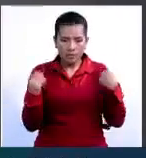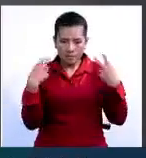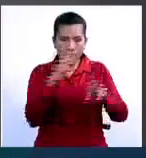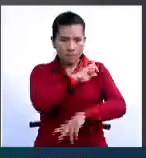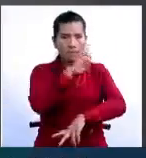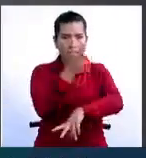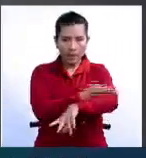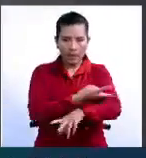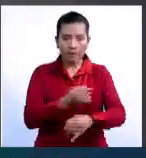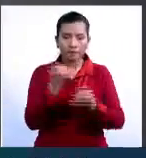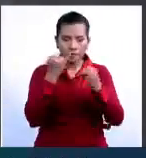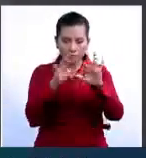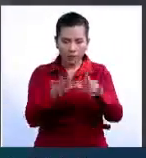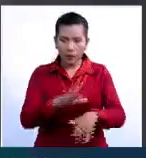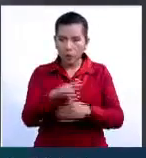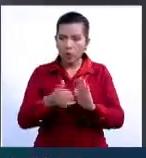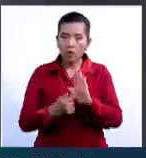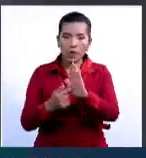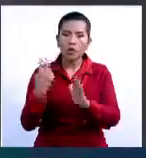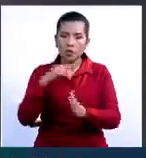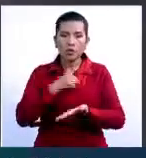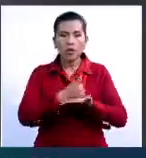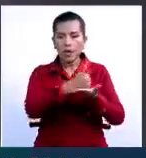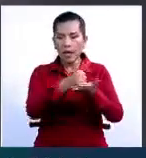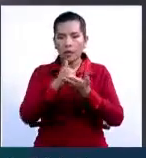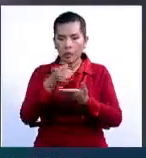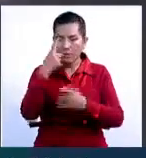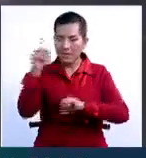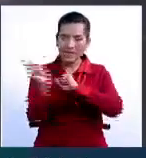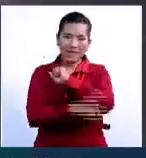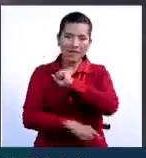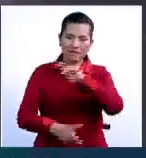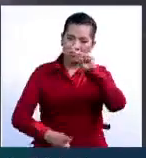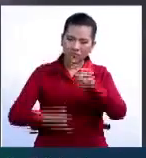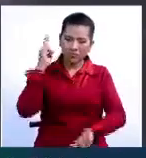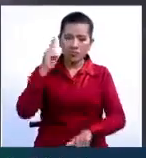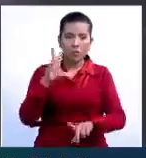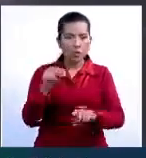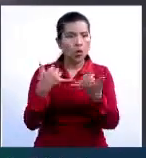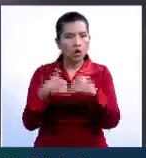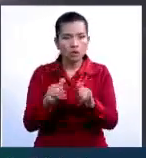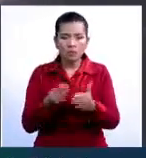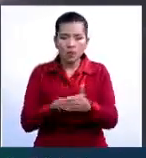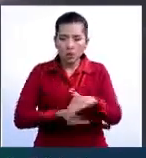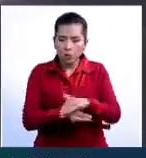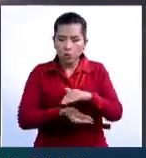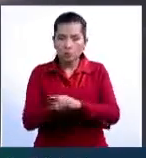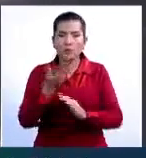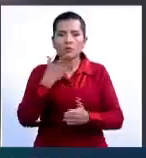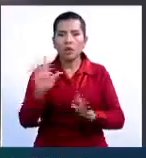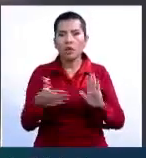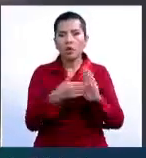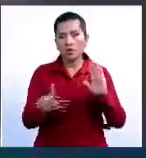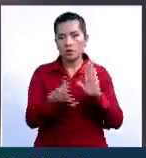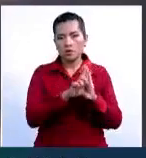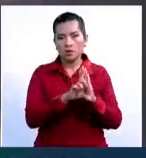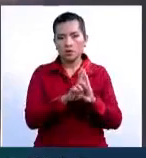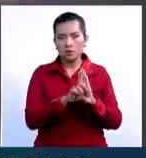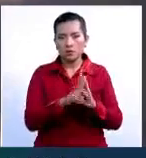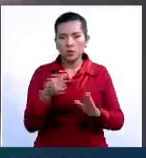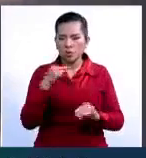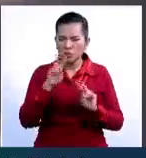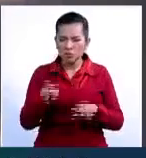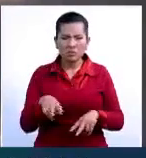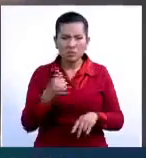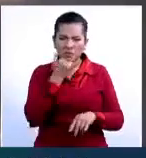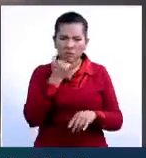potosina, ayúdenos y nos ayudaremos para poder cortar este tipo de acciones ilegales. Ya no sé si se llamará